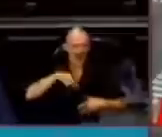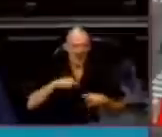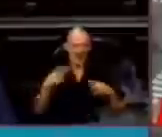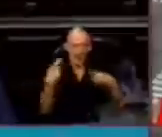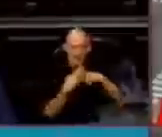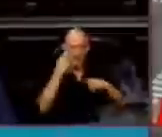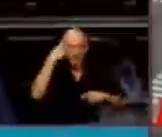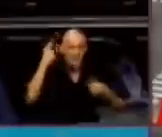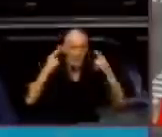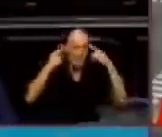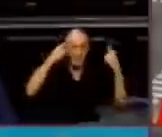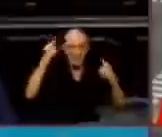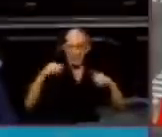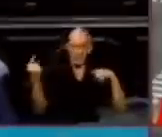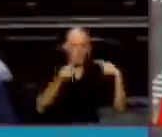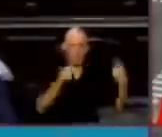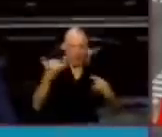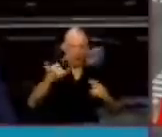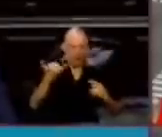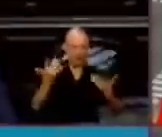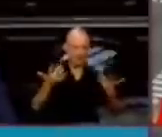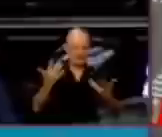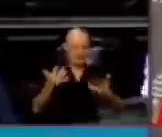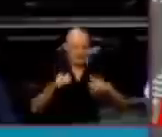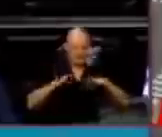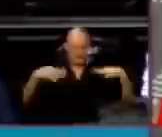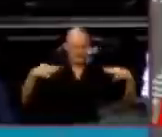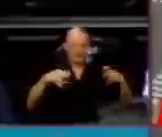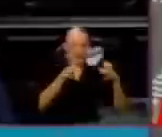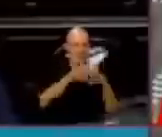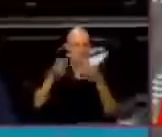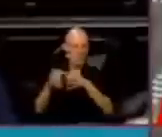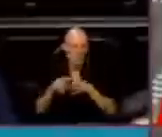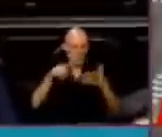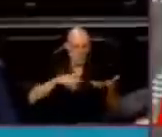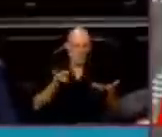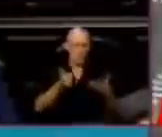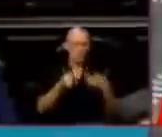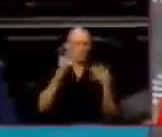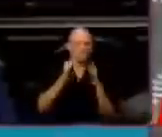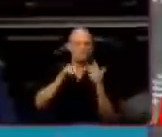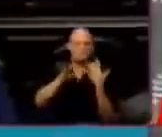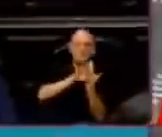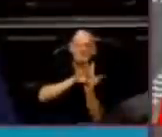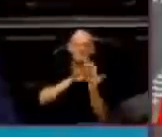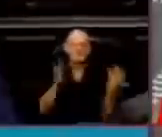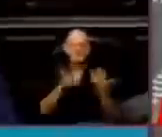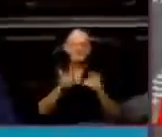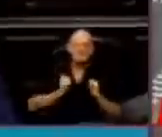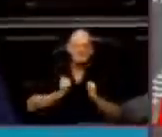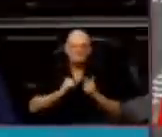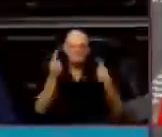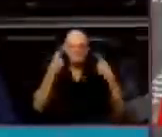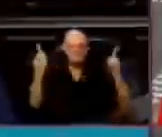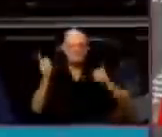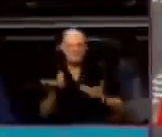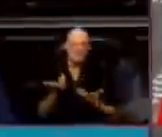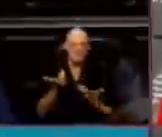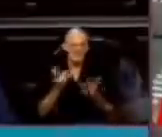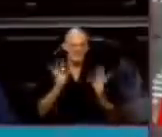La tecnología nueva, las empresas tecnológicas y muchos altos. ¿Quién no se da cuenta que todos los impuestos